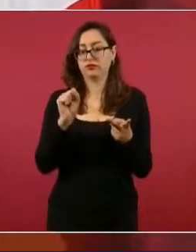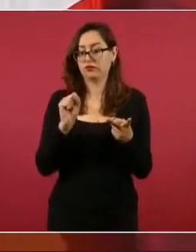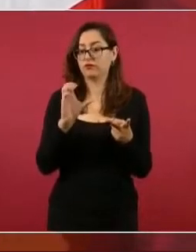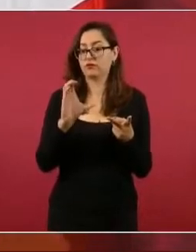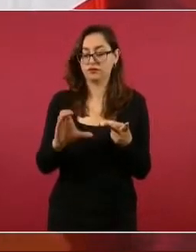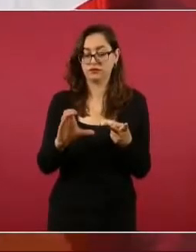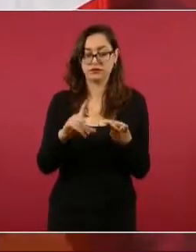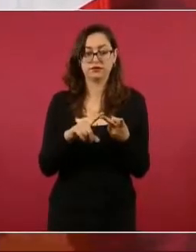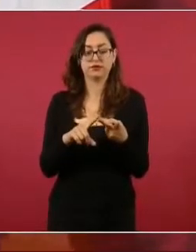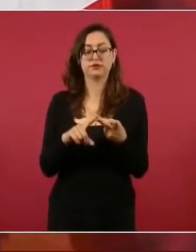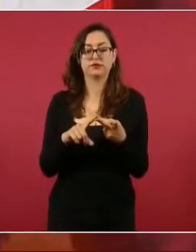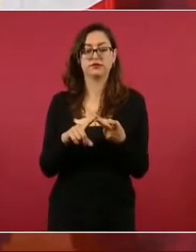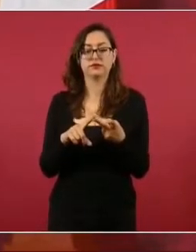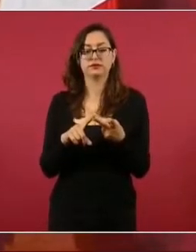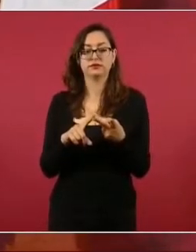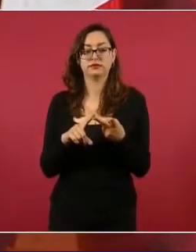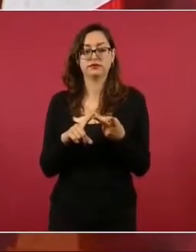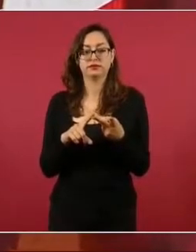civil,